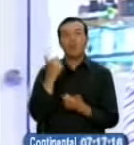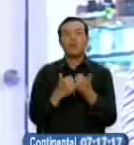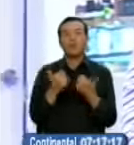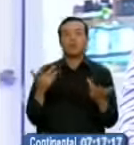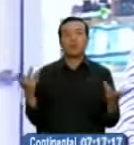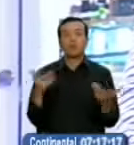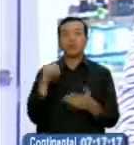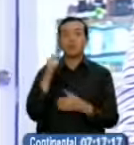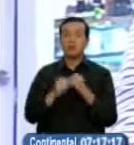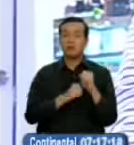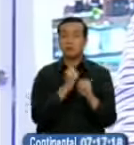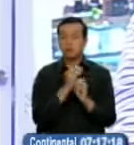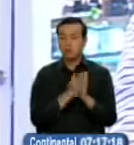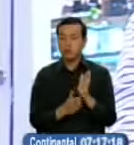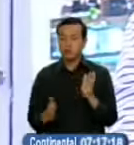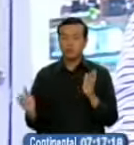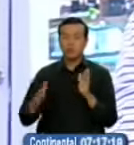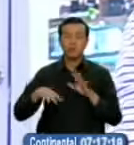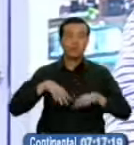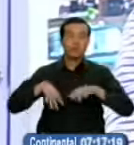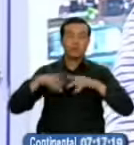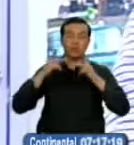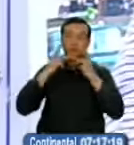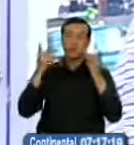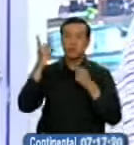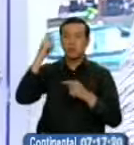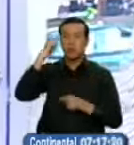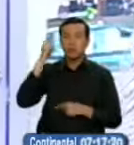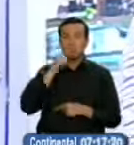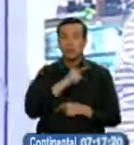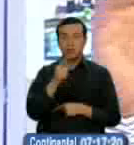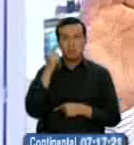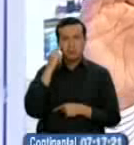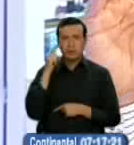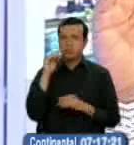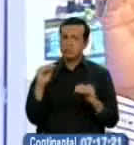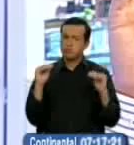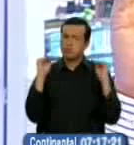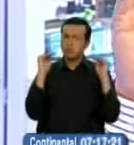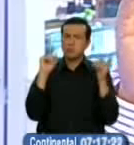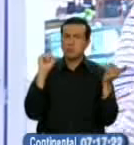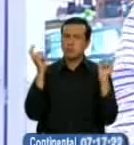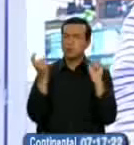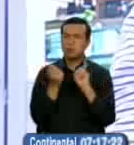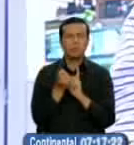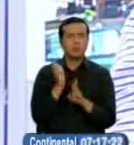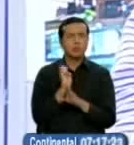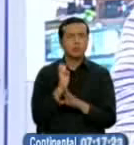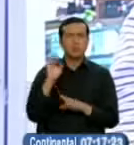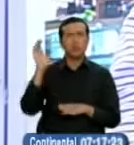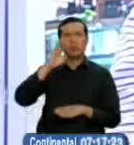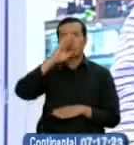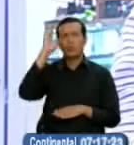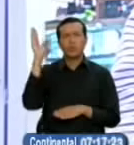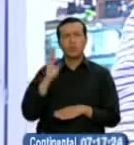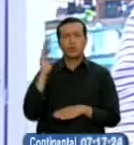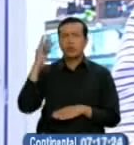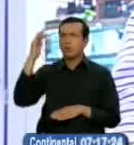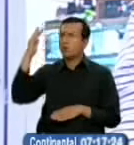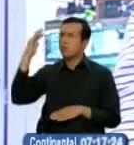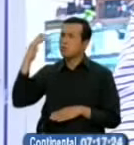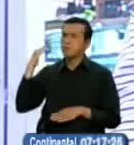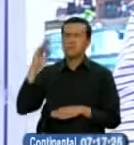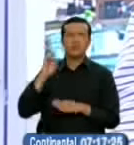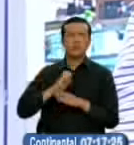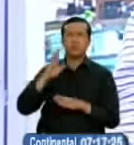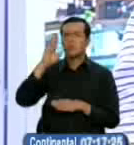de 10 años de política pública en que el gobierno ha tenido las mejores condiciones para transformar el país. Nunca, nunca en la historia republicana del